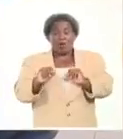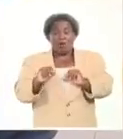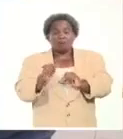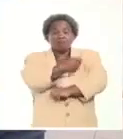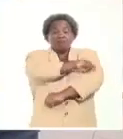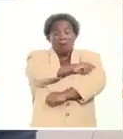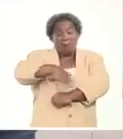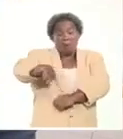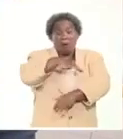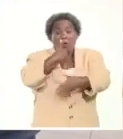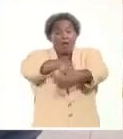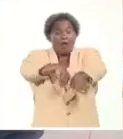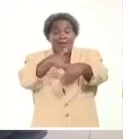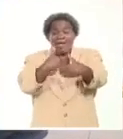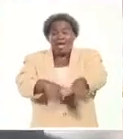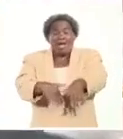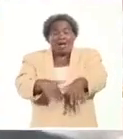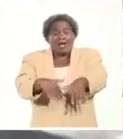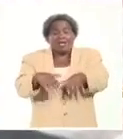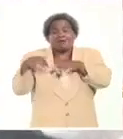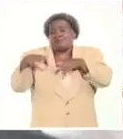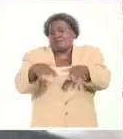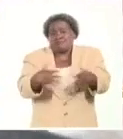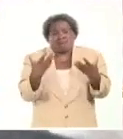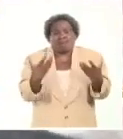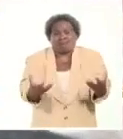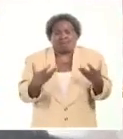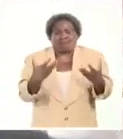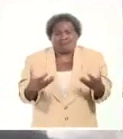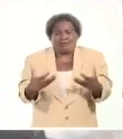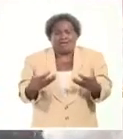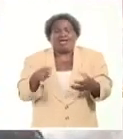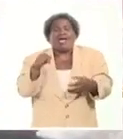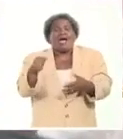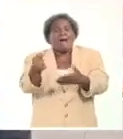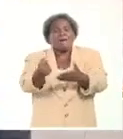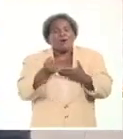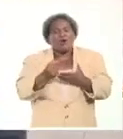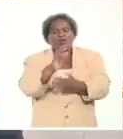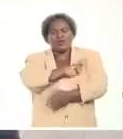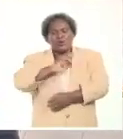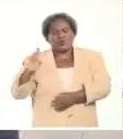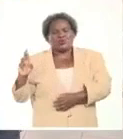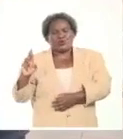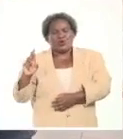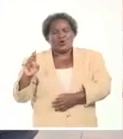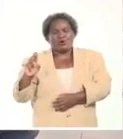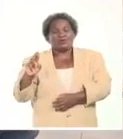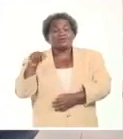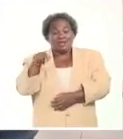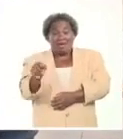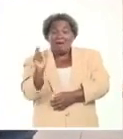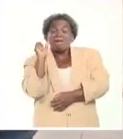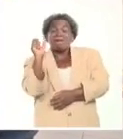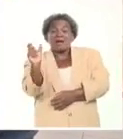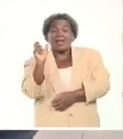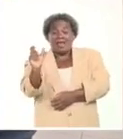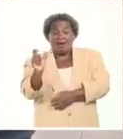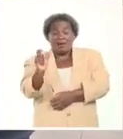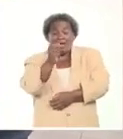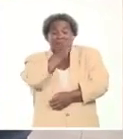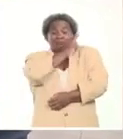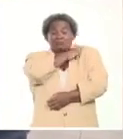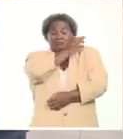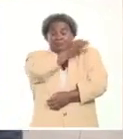calle festejando, pero con frases de apoyo a la revolución. Fueron profundas las palabras también del